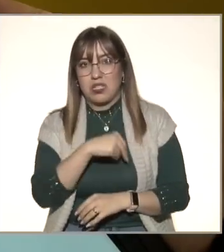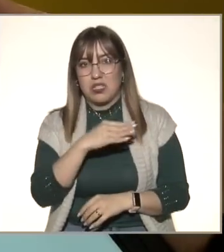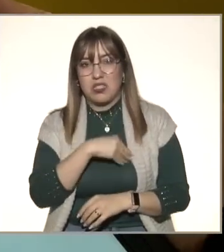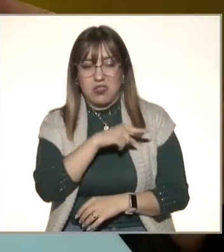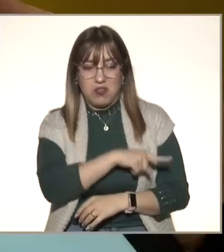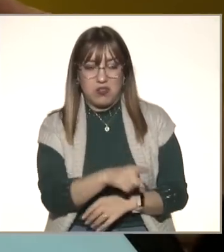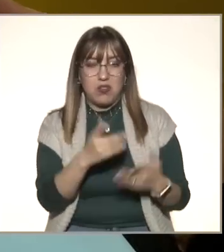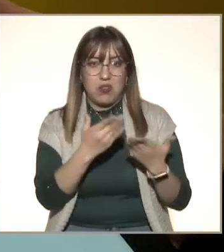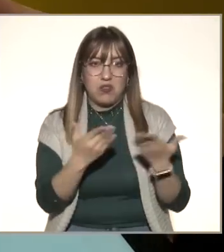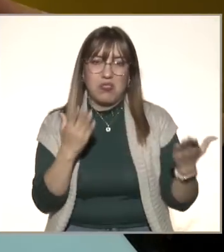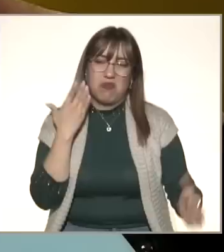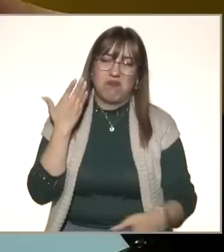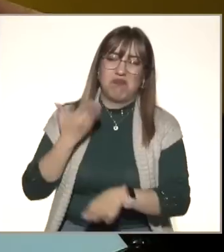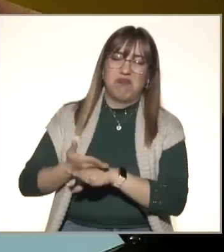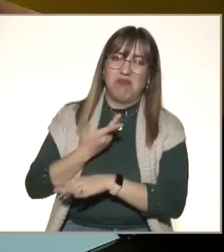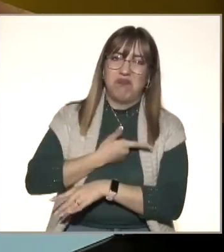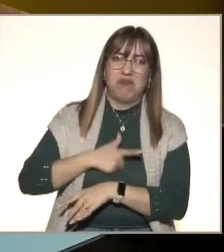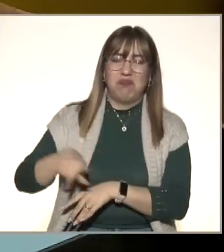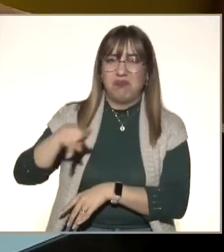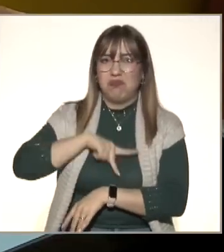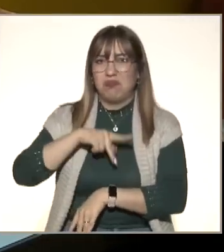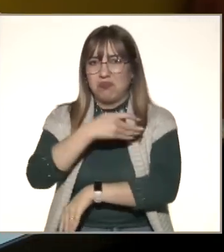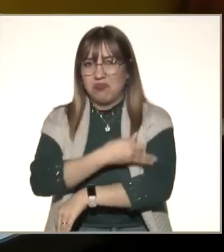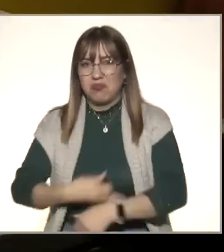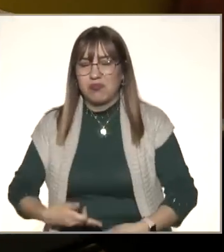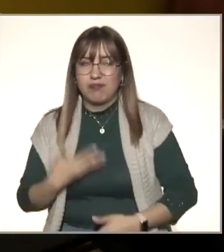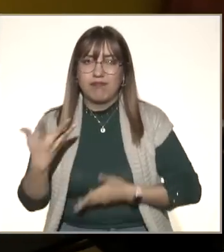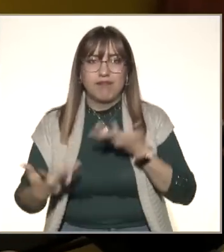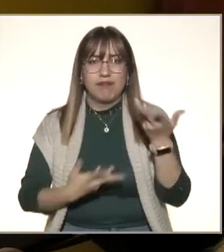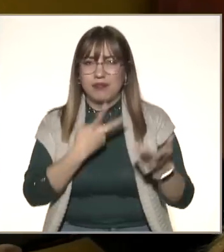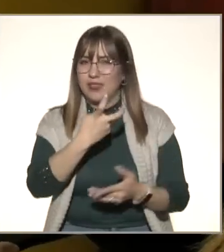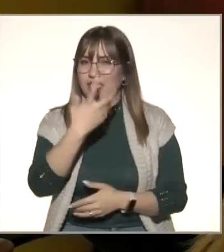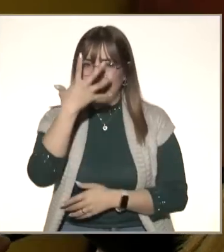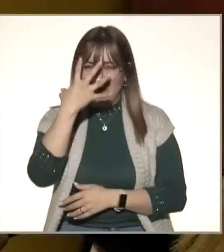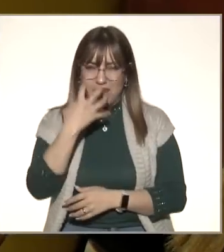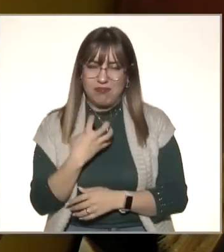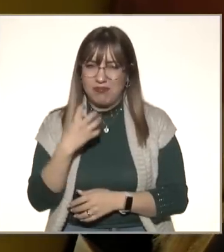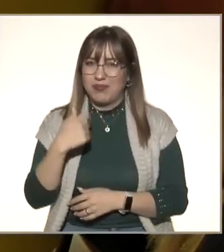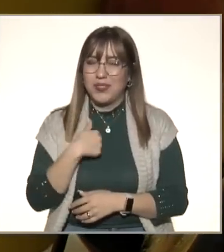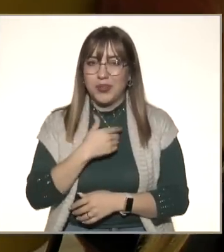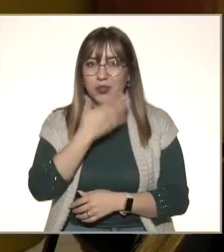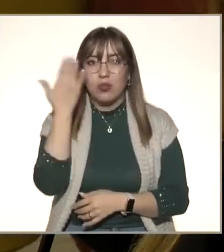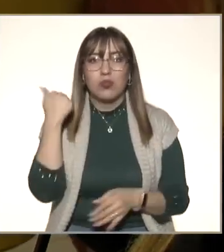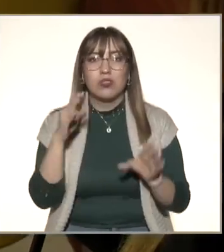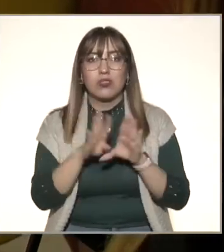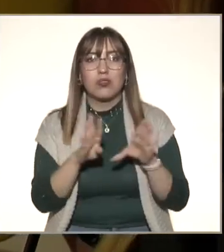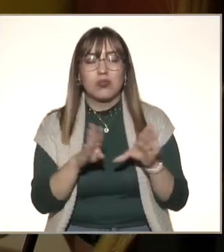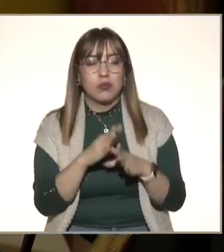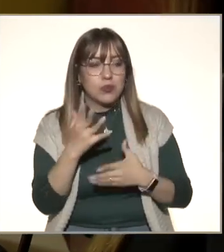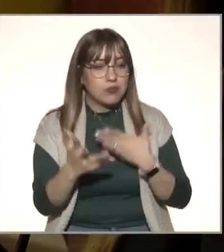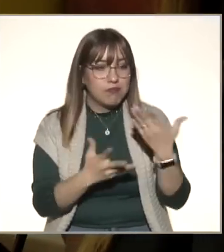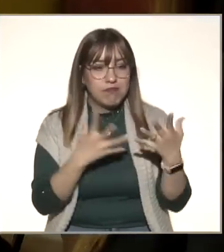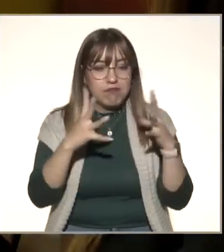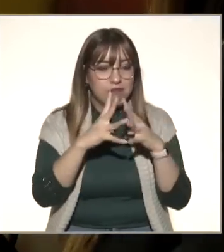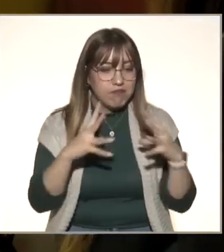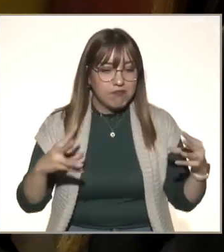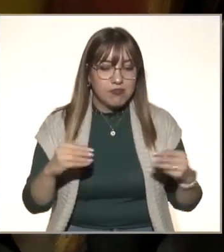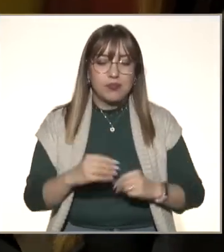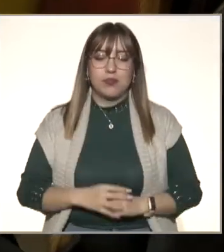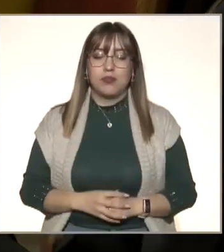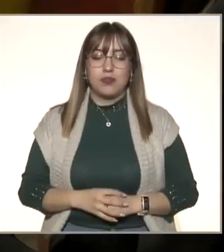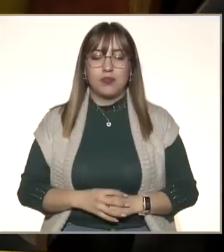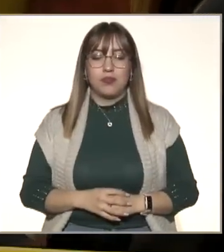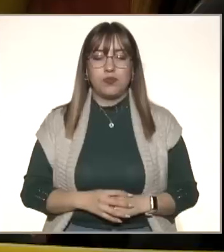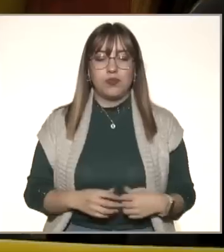mis hermanos y mis sobrinos, lo que me entristece mucho y no he sabido cómo manejarlo. En este caso también nos había